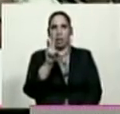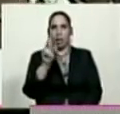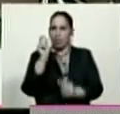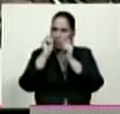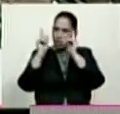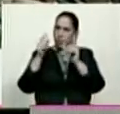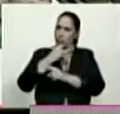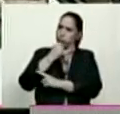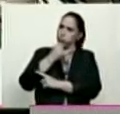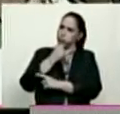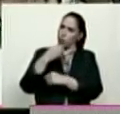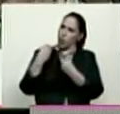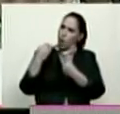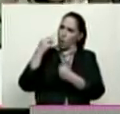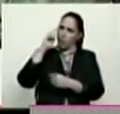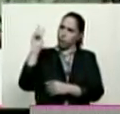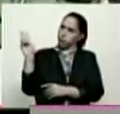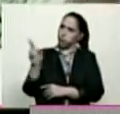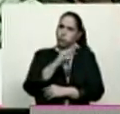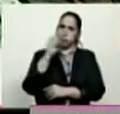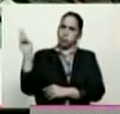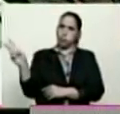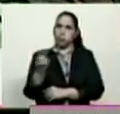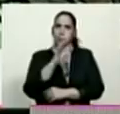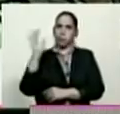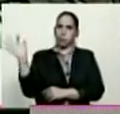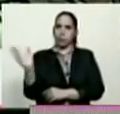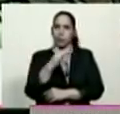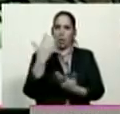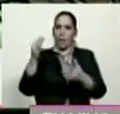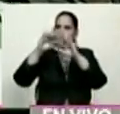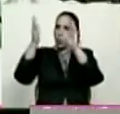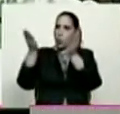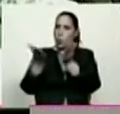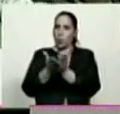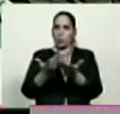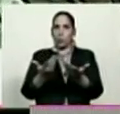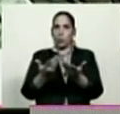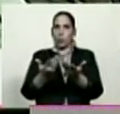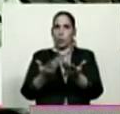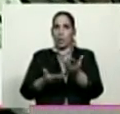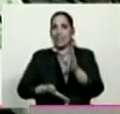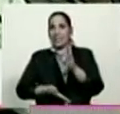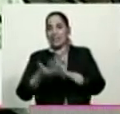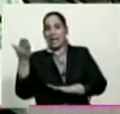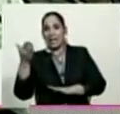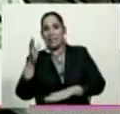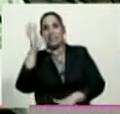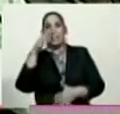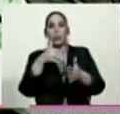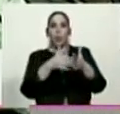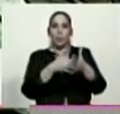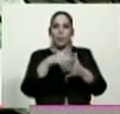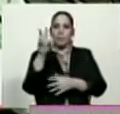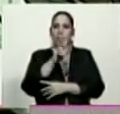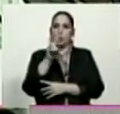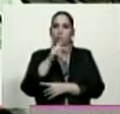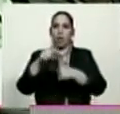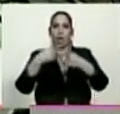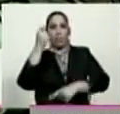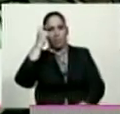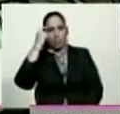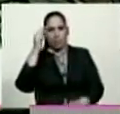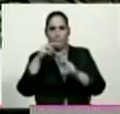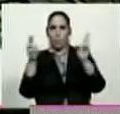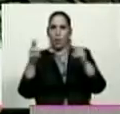porque la imagen que presentan en el mundo es que están saliendo, dicen que salen 5.000 venezolanos por día por ese puente para